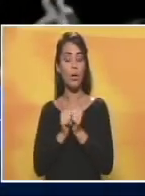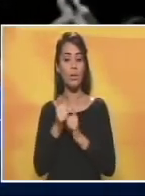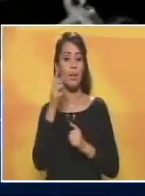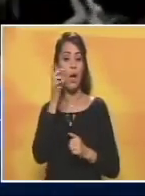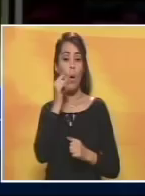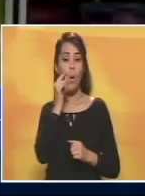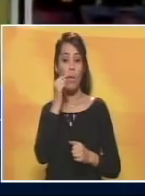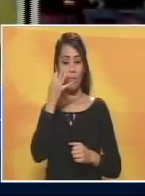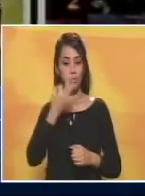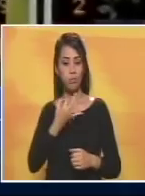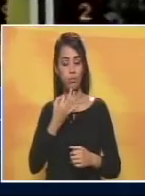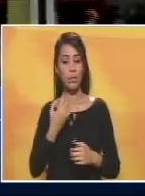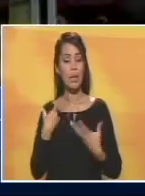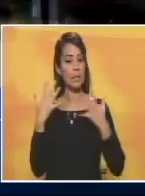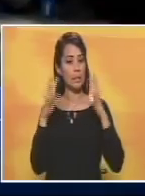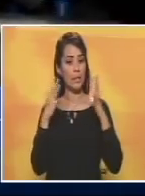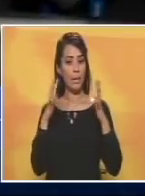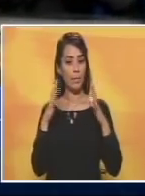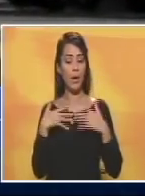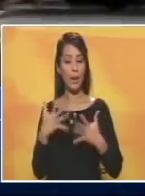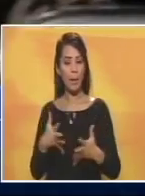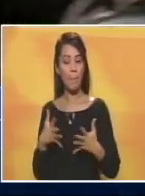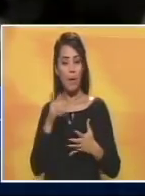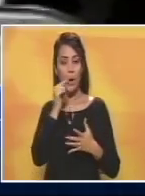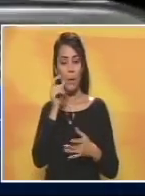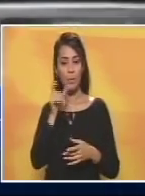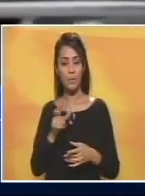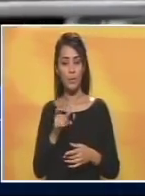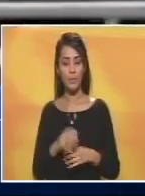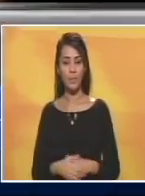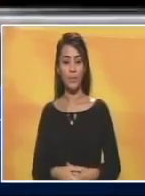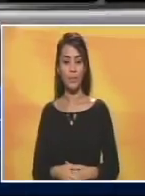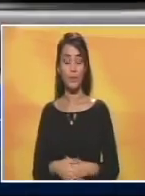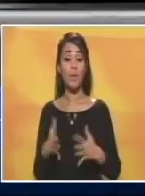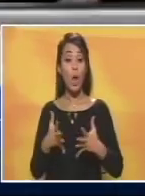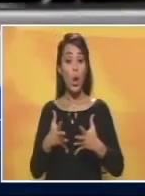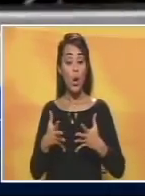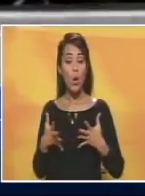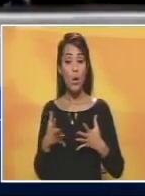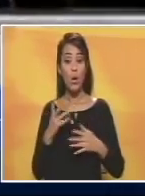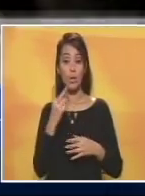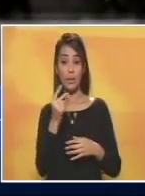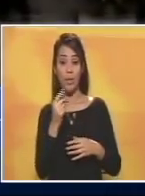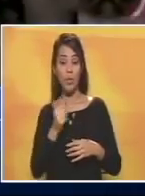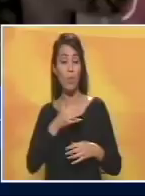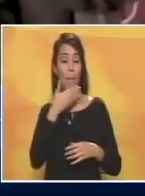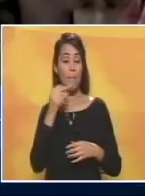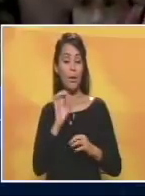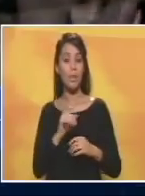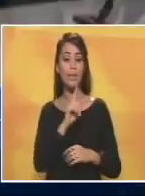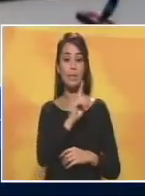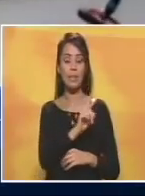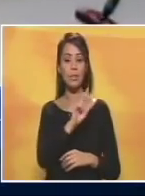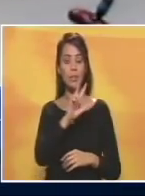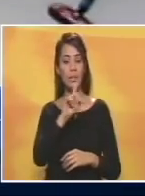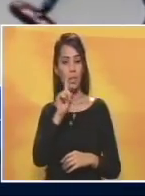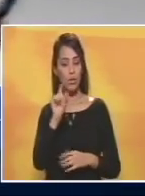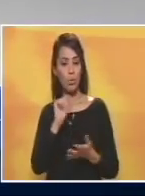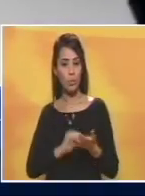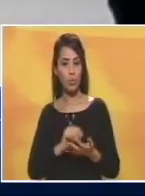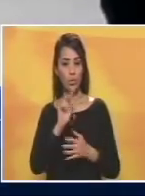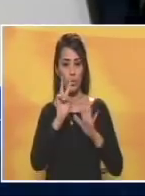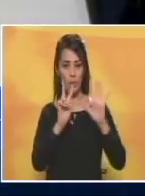saltos de esquí ya celebró sus preliminares. El campeón olímpico Camille Stoch logró la segunda mejor puntuación con